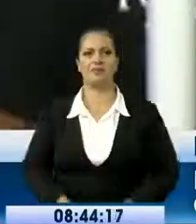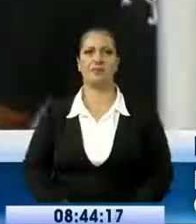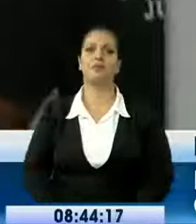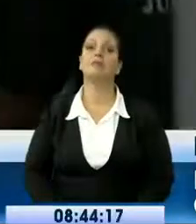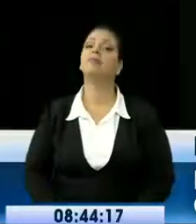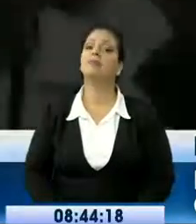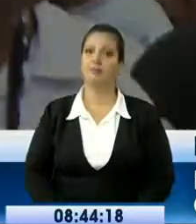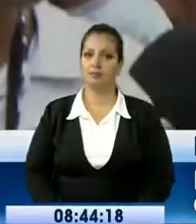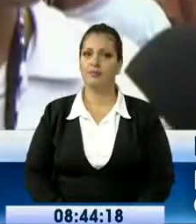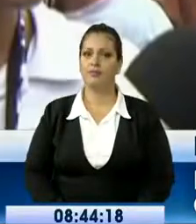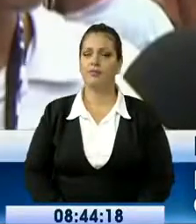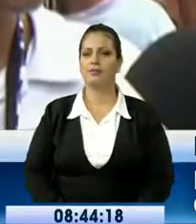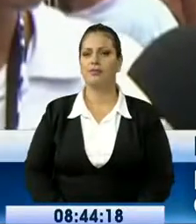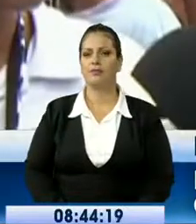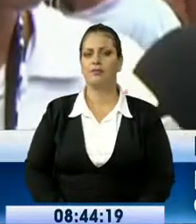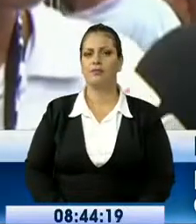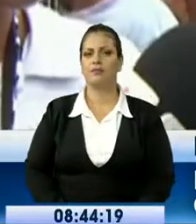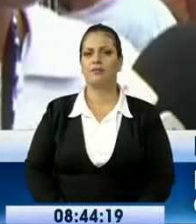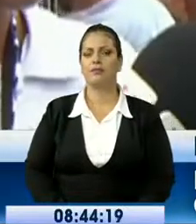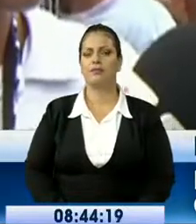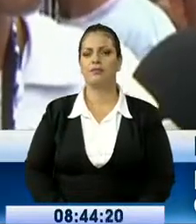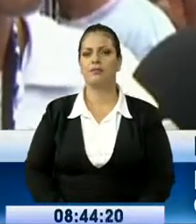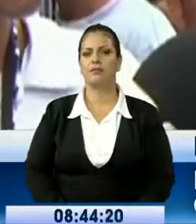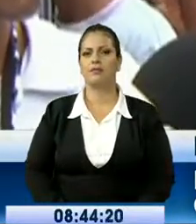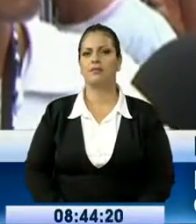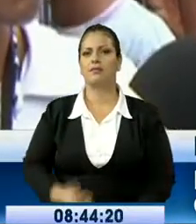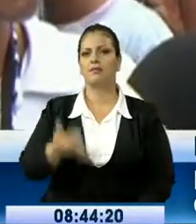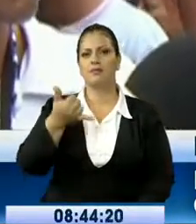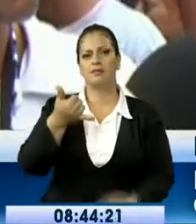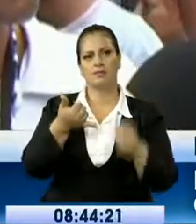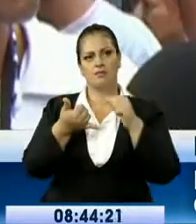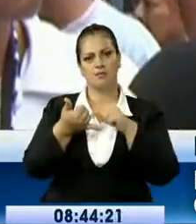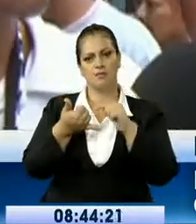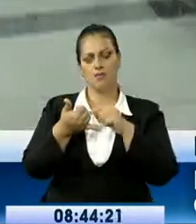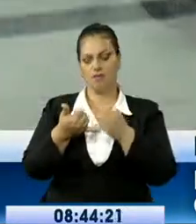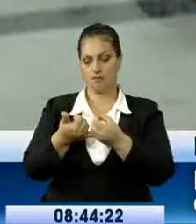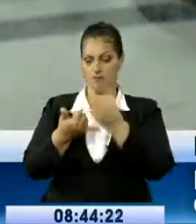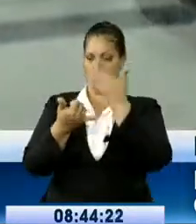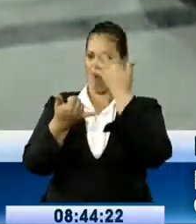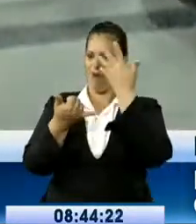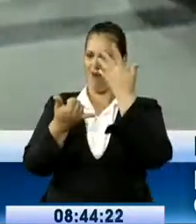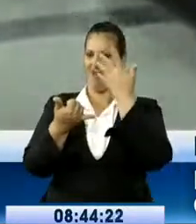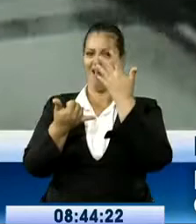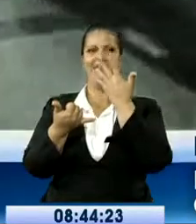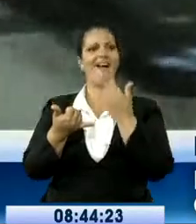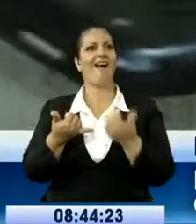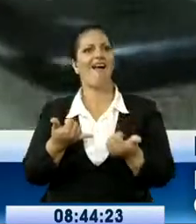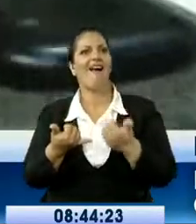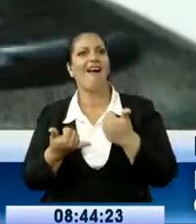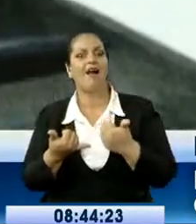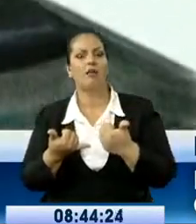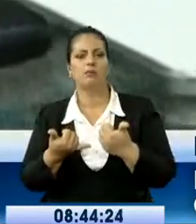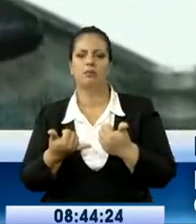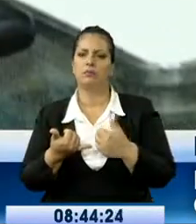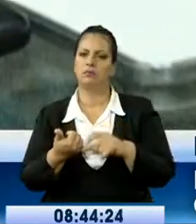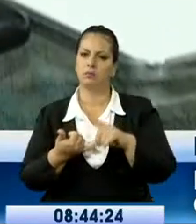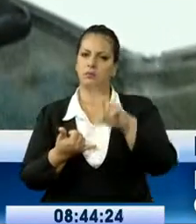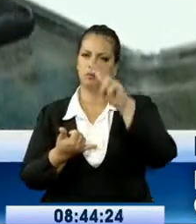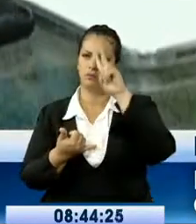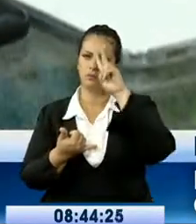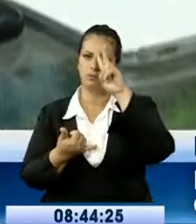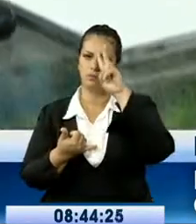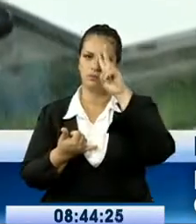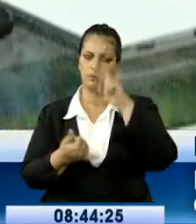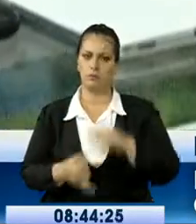una vez que ingresan en el nuevo email, el teléfono recobra su actividad operativa. Como resultado del operativo, aproximadamente